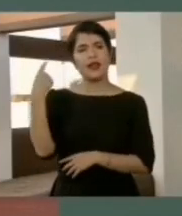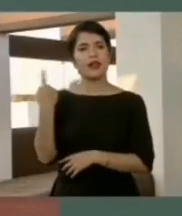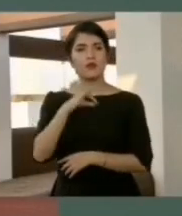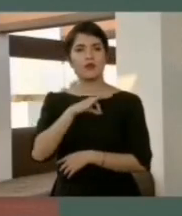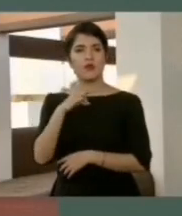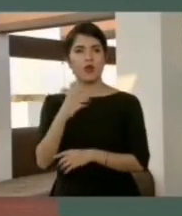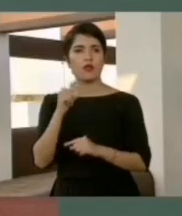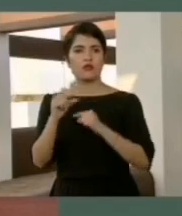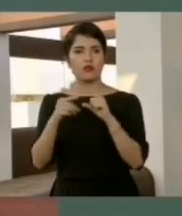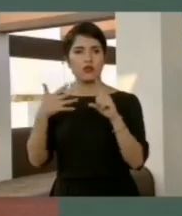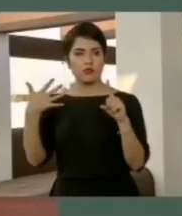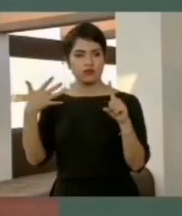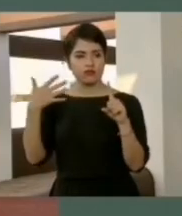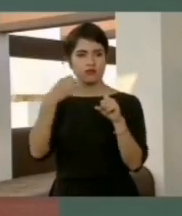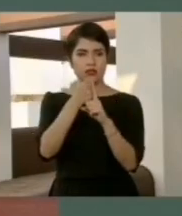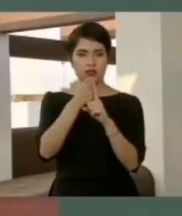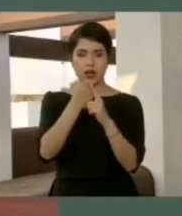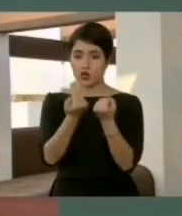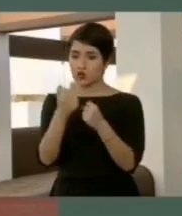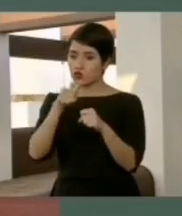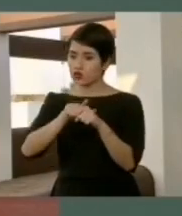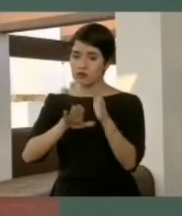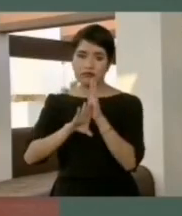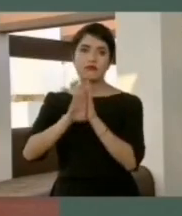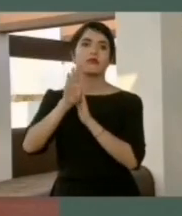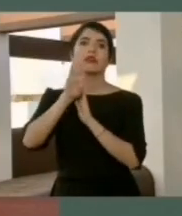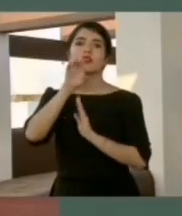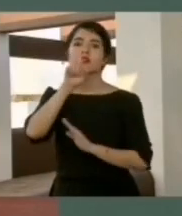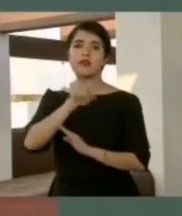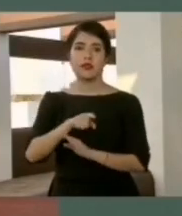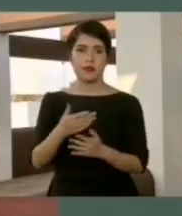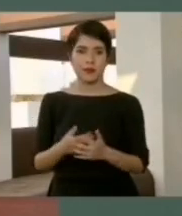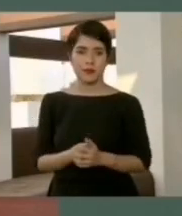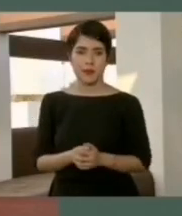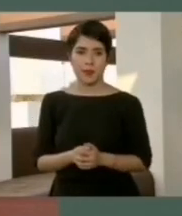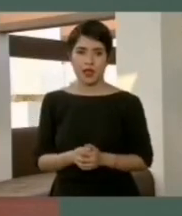de nuestra sociedad: reforzar nuestra Marina Mercante,